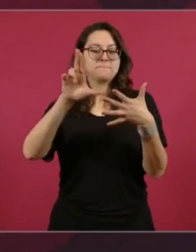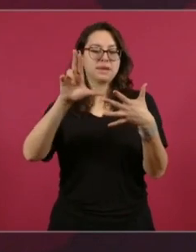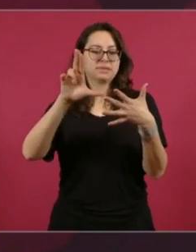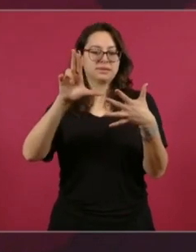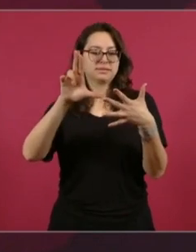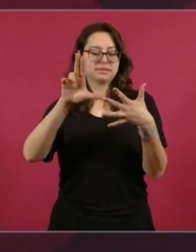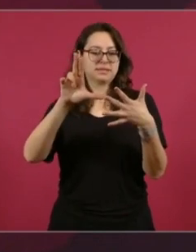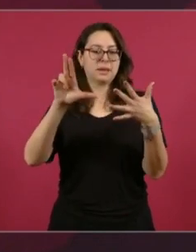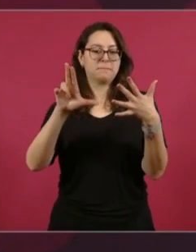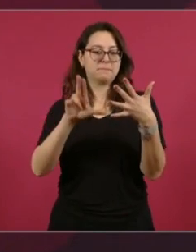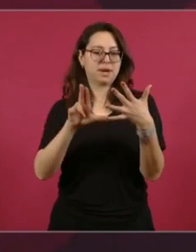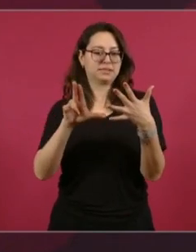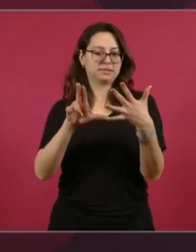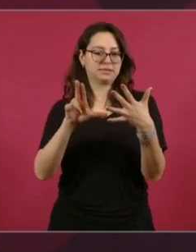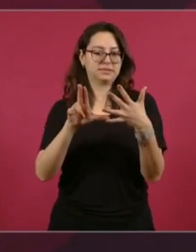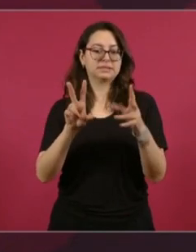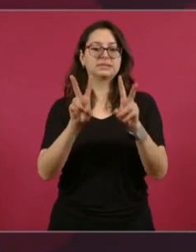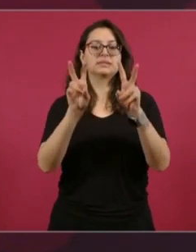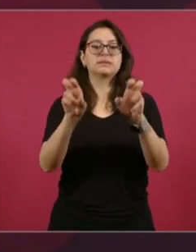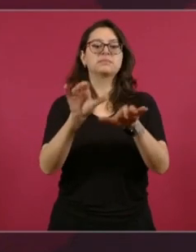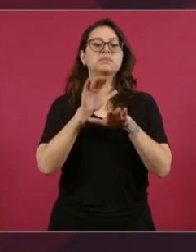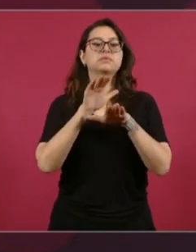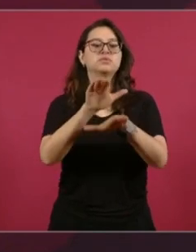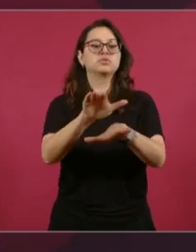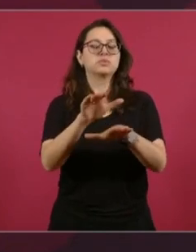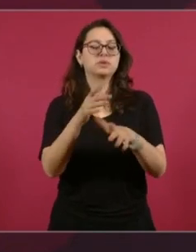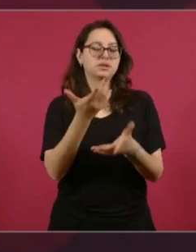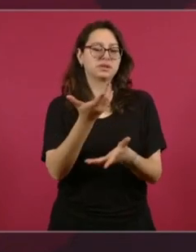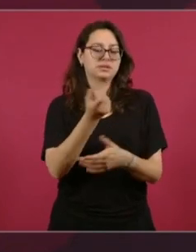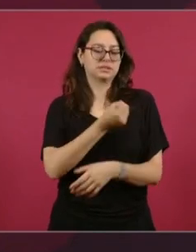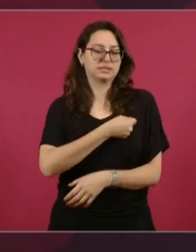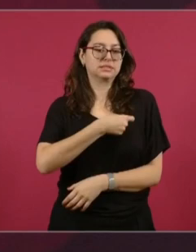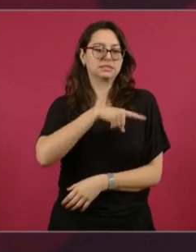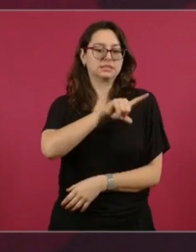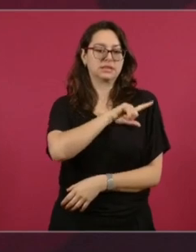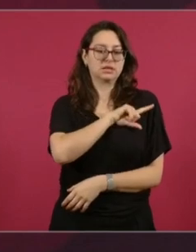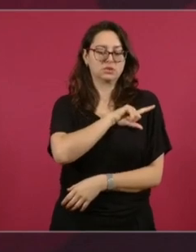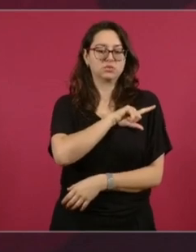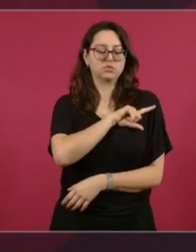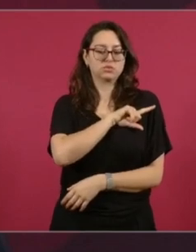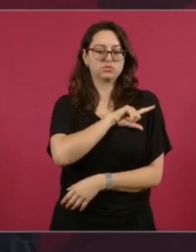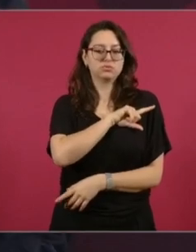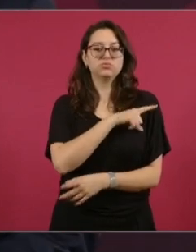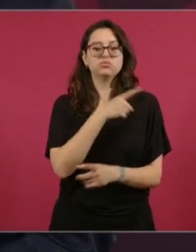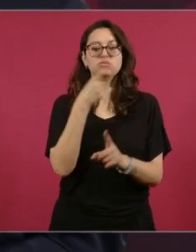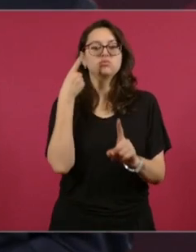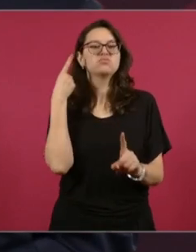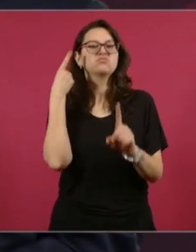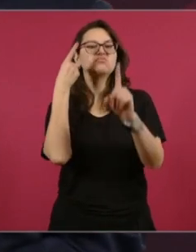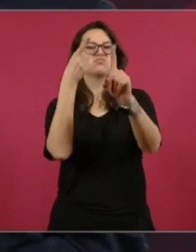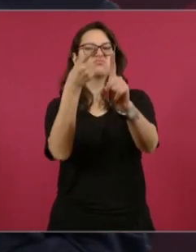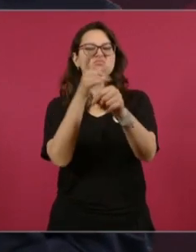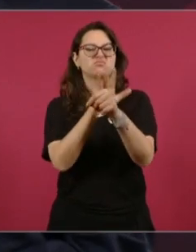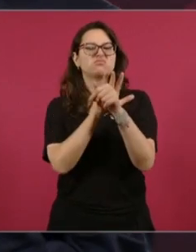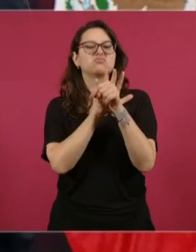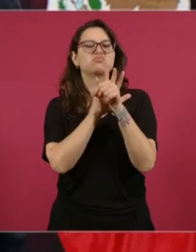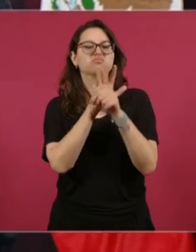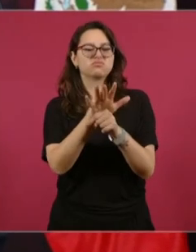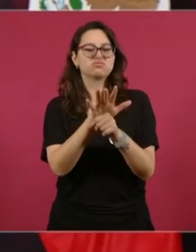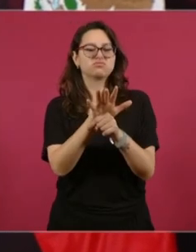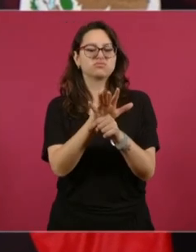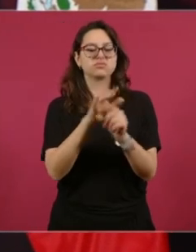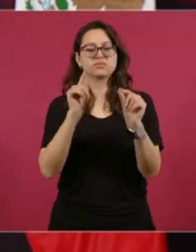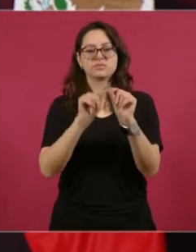situación de salud, cómo vamos en el propósito de